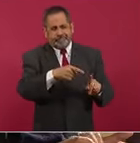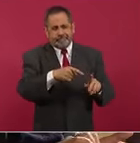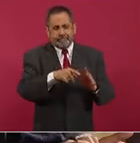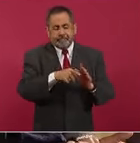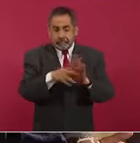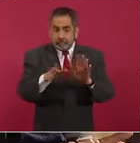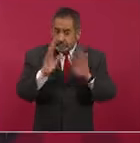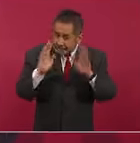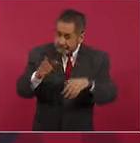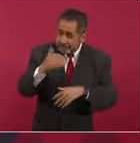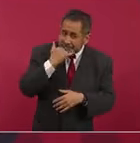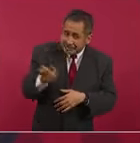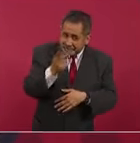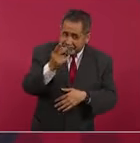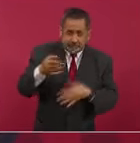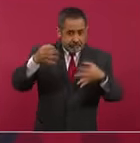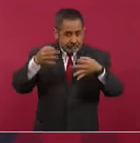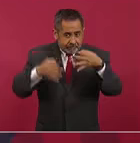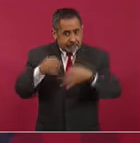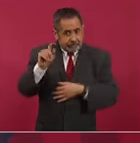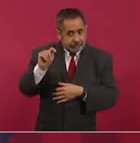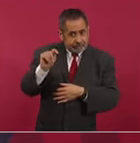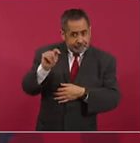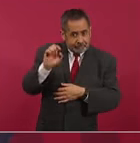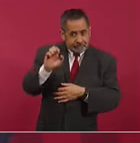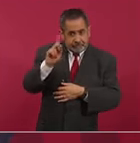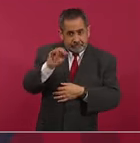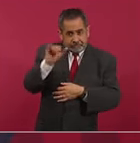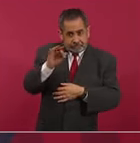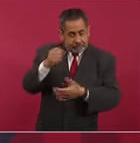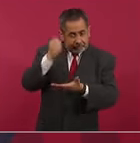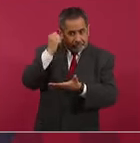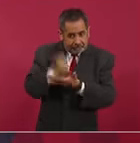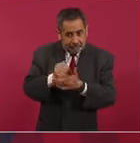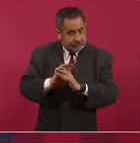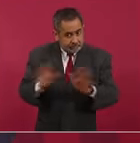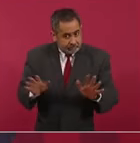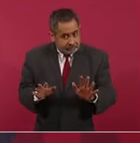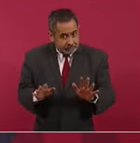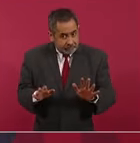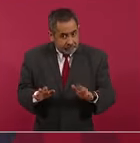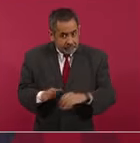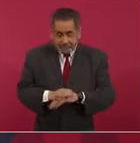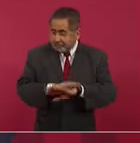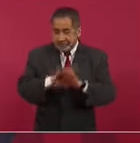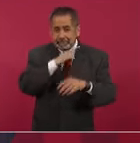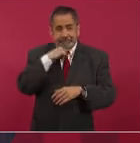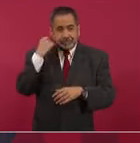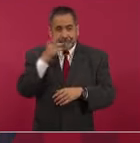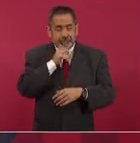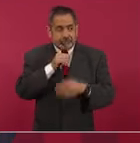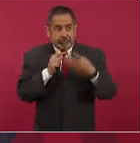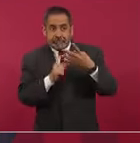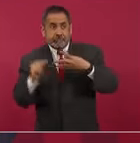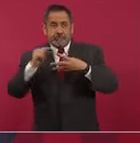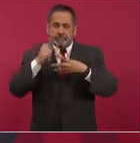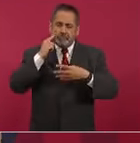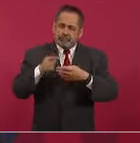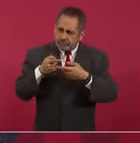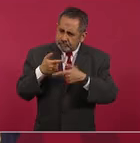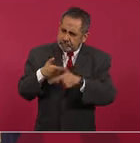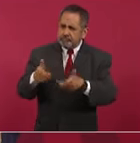Ya lo aprobó el tribunal y ya no queda… Ya no se puede. Ninguna no otra puede. Instancia.